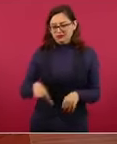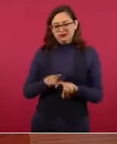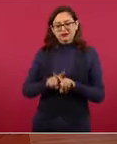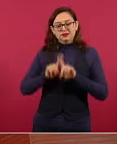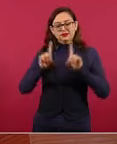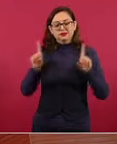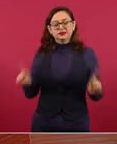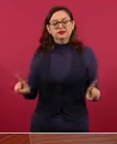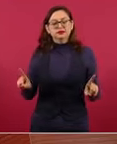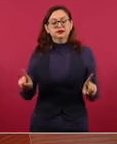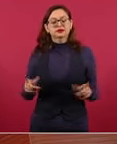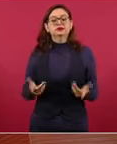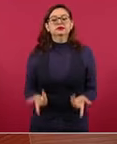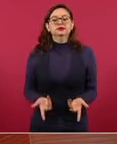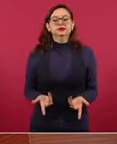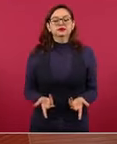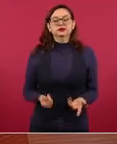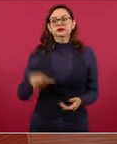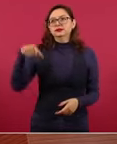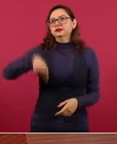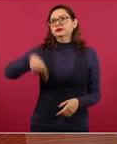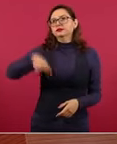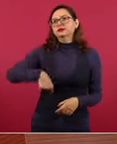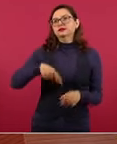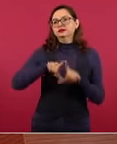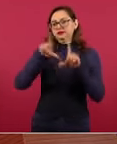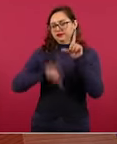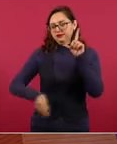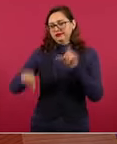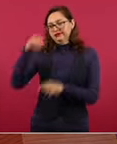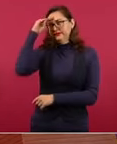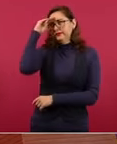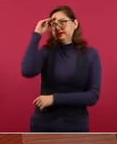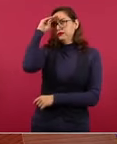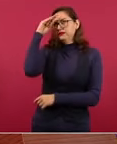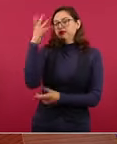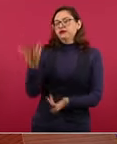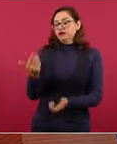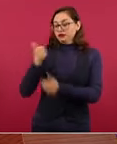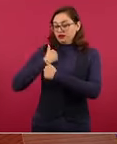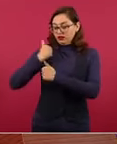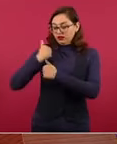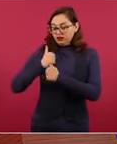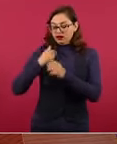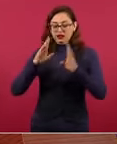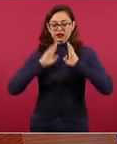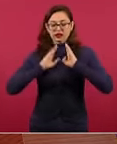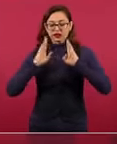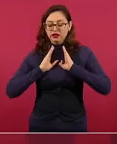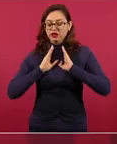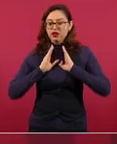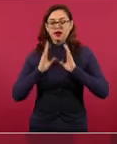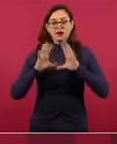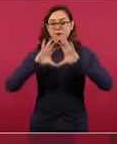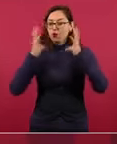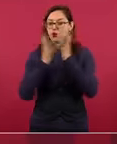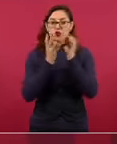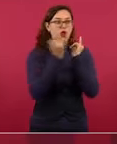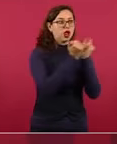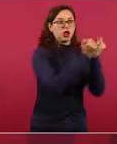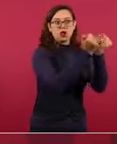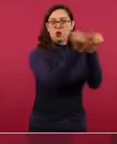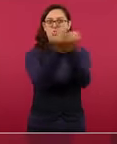a decir militarismo es igual en todos lados no